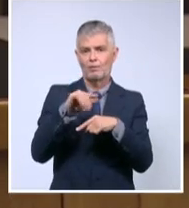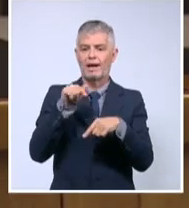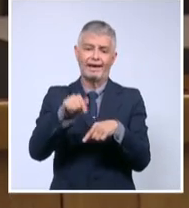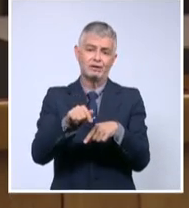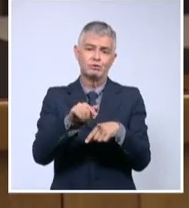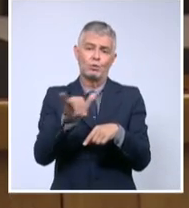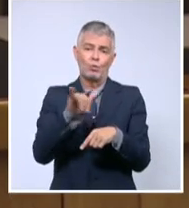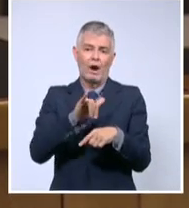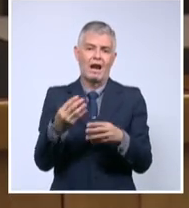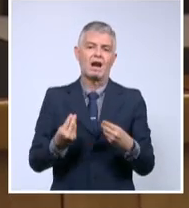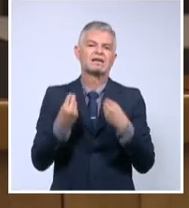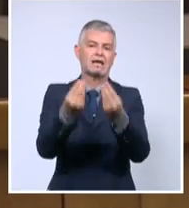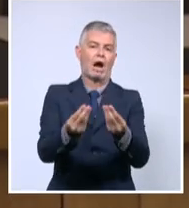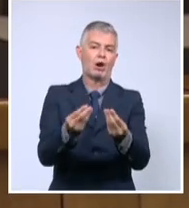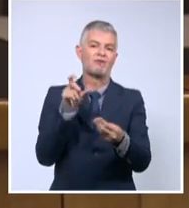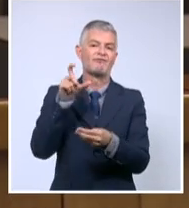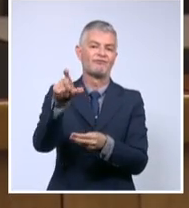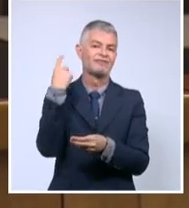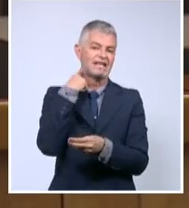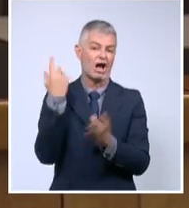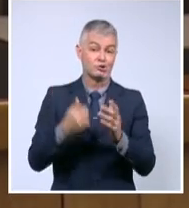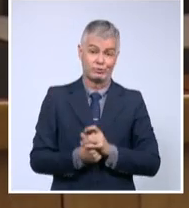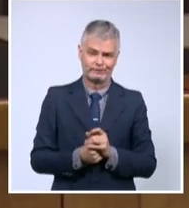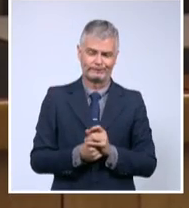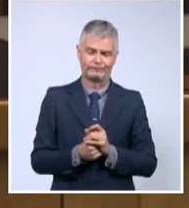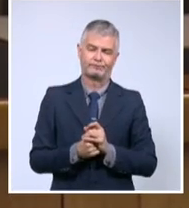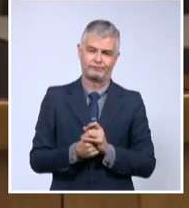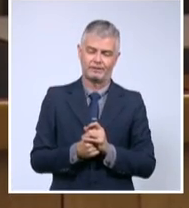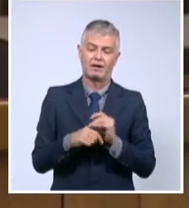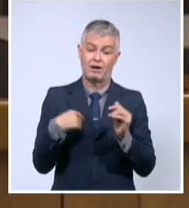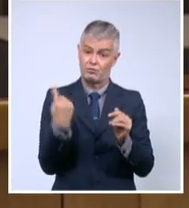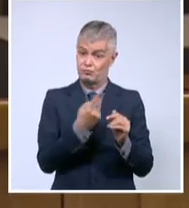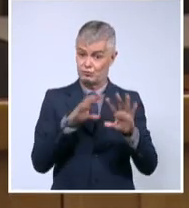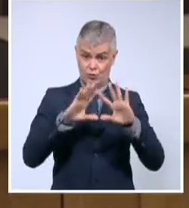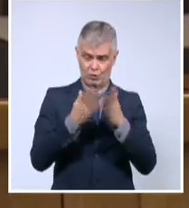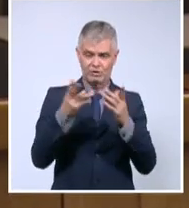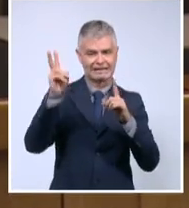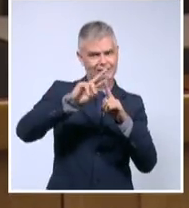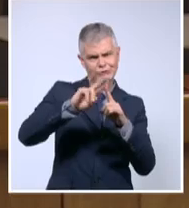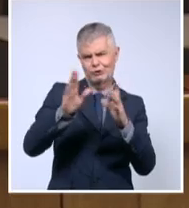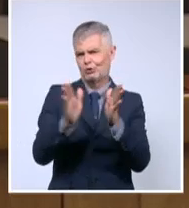de un año difícil. Es algo que nuestros medios han explicado